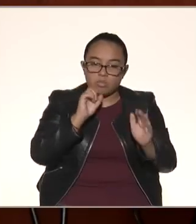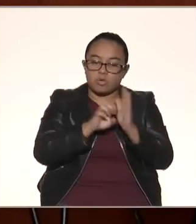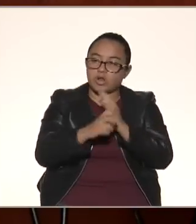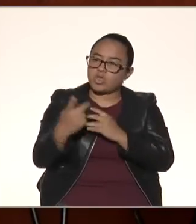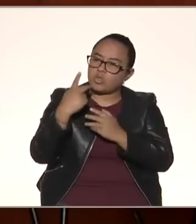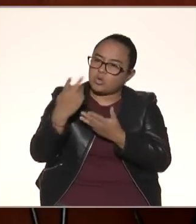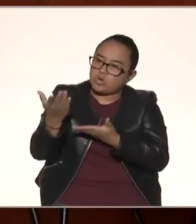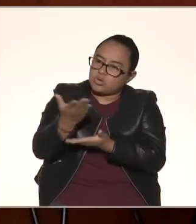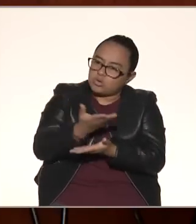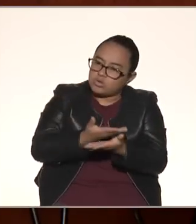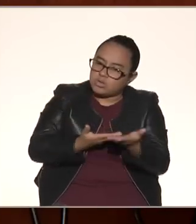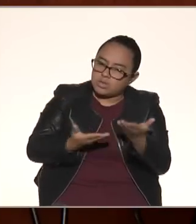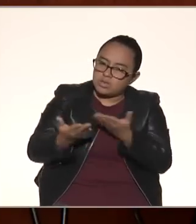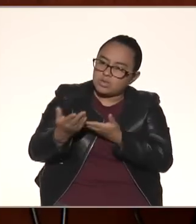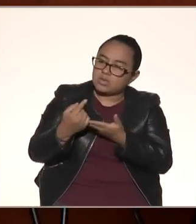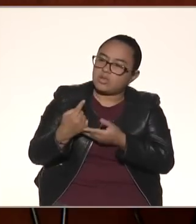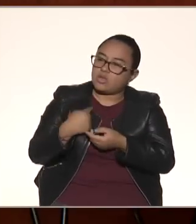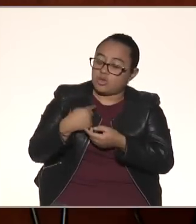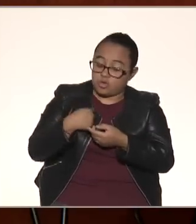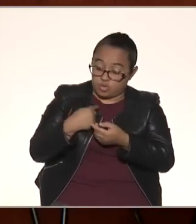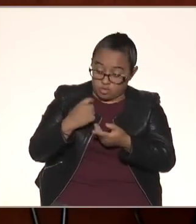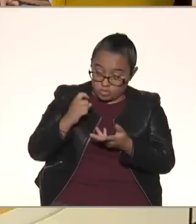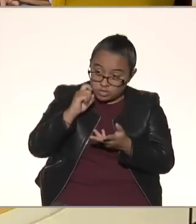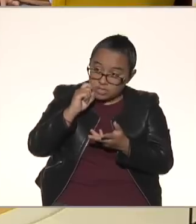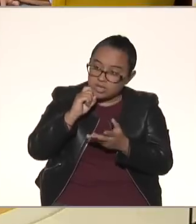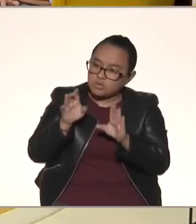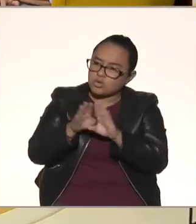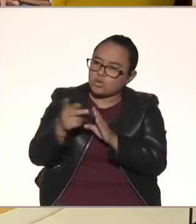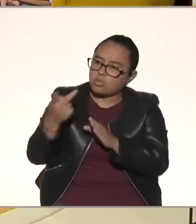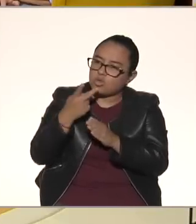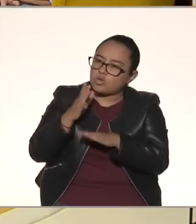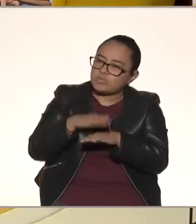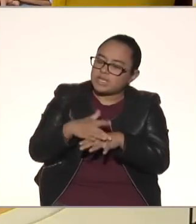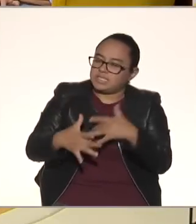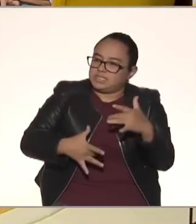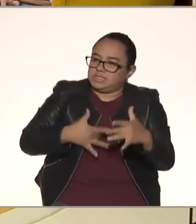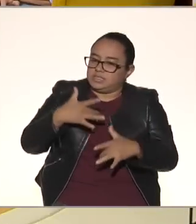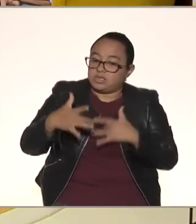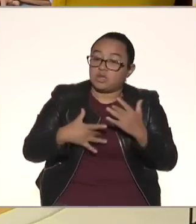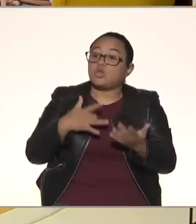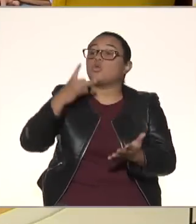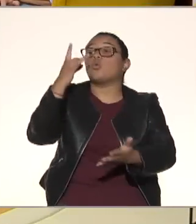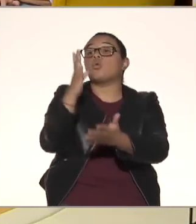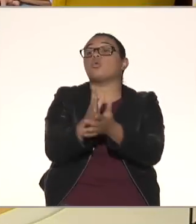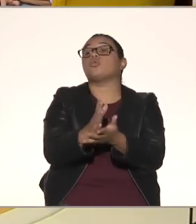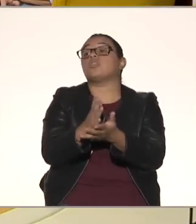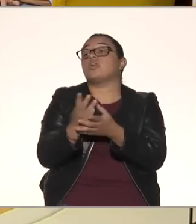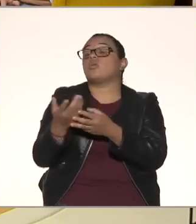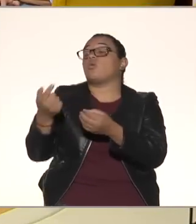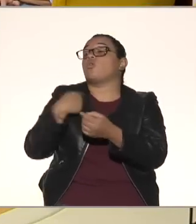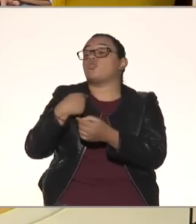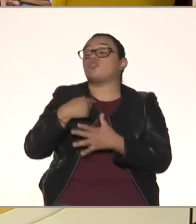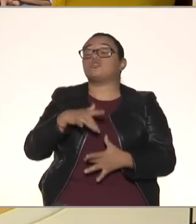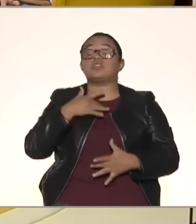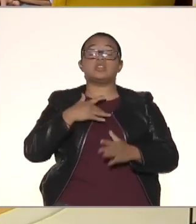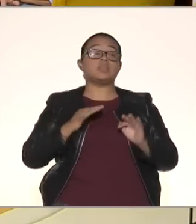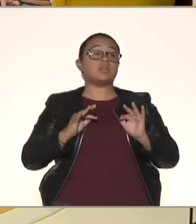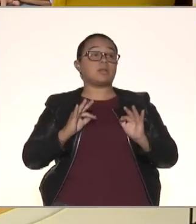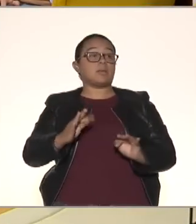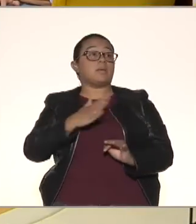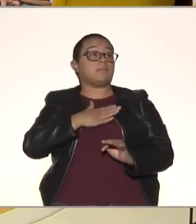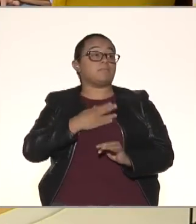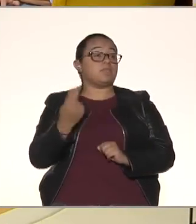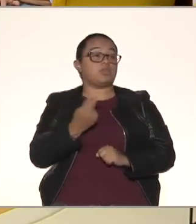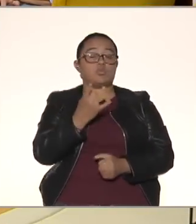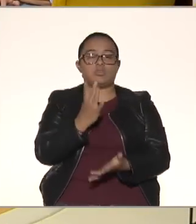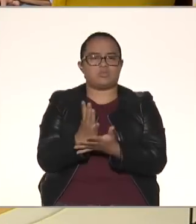compartir, a darle al otro lo mejor que pueda experimentar y no necesariamente para entrar a recibir yo el placer que yo necesito.